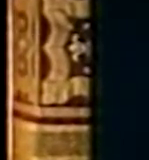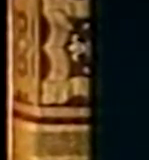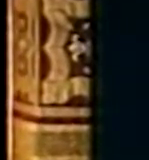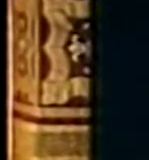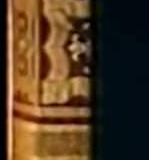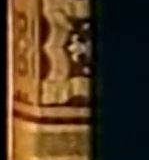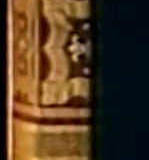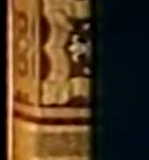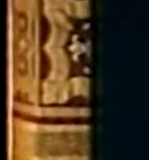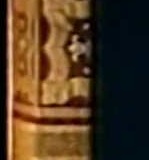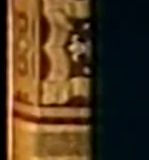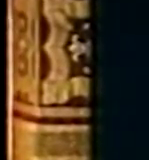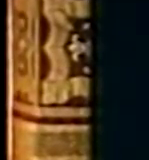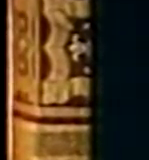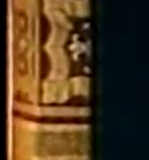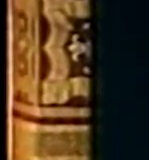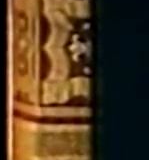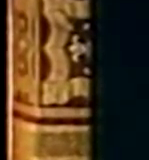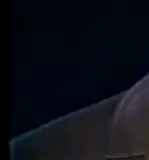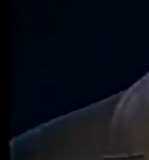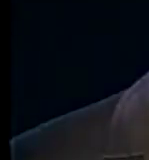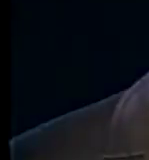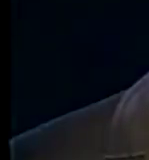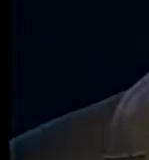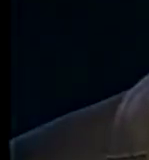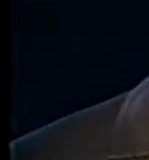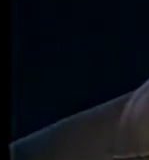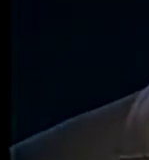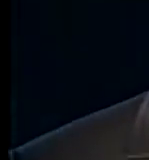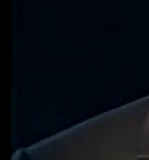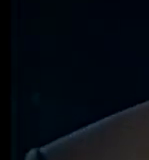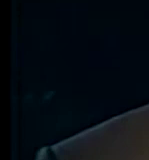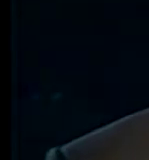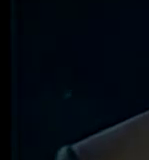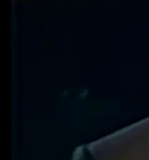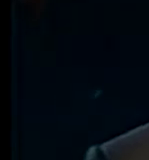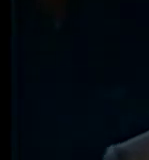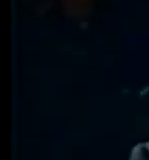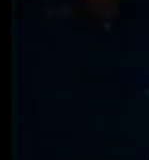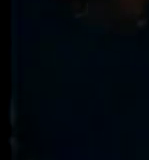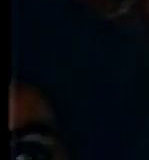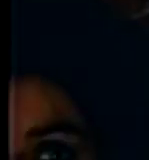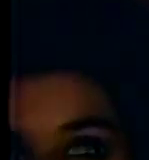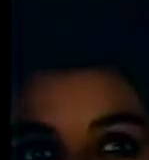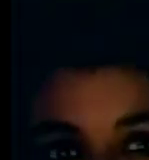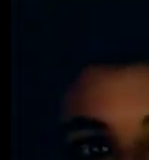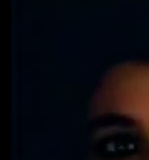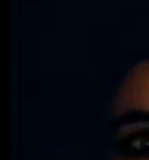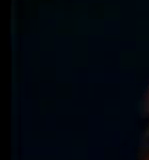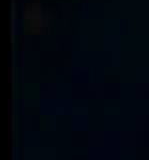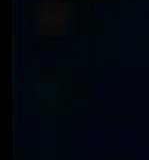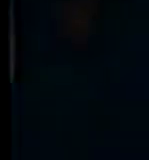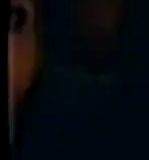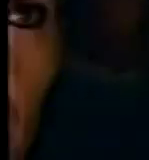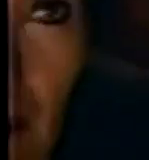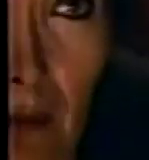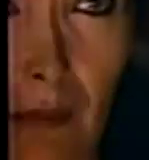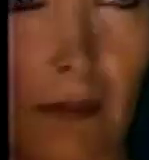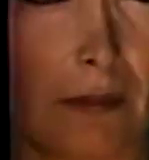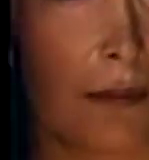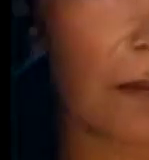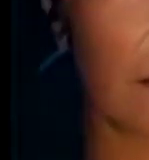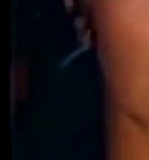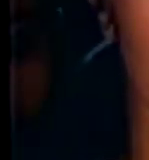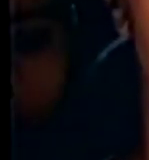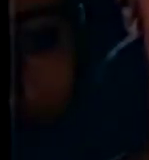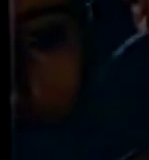y níquel a las 5 de la tarde. Ya luchan la paloma y el leopardo a